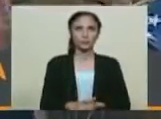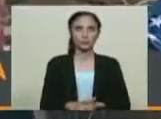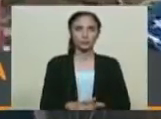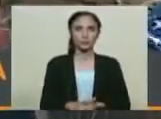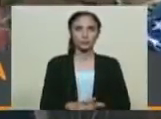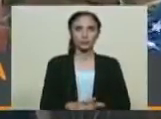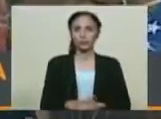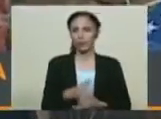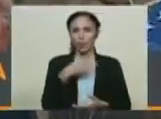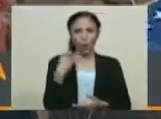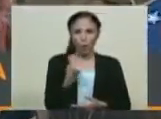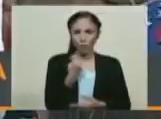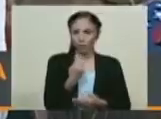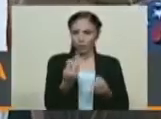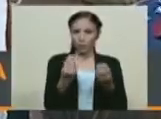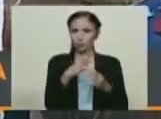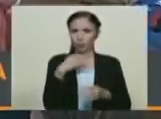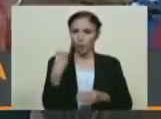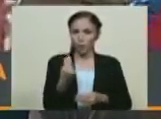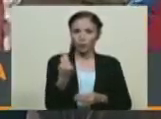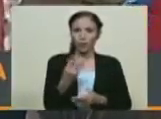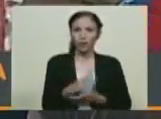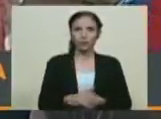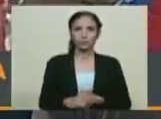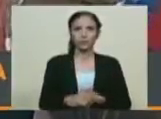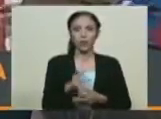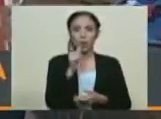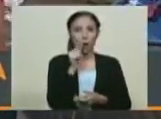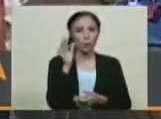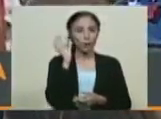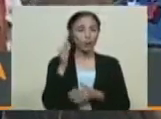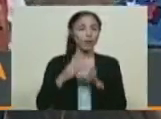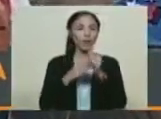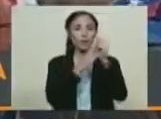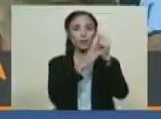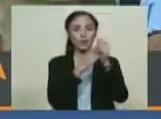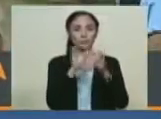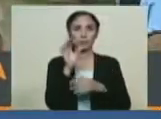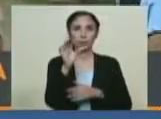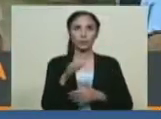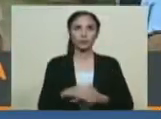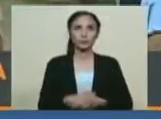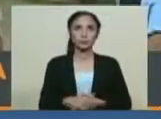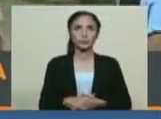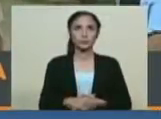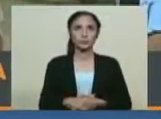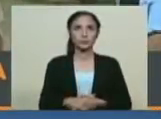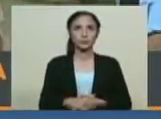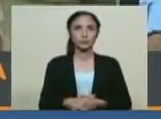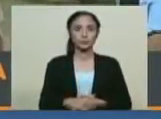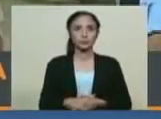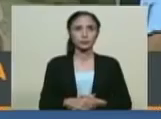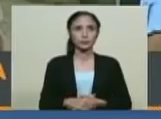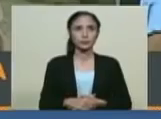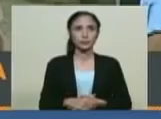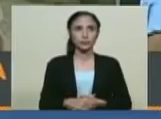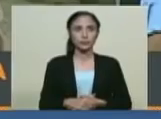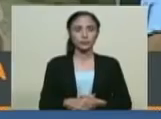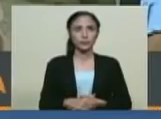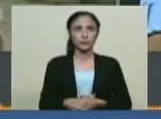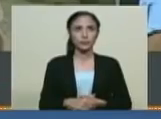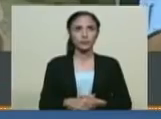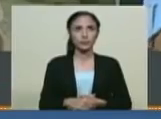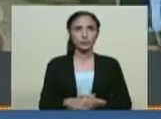pura juventud, mujeres y jóvenes, son nuestros líderes. Son nuestras lideresas. A Freddy Serrano,